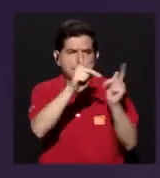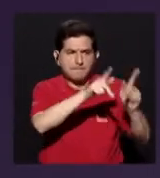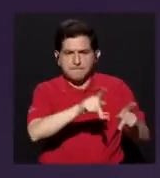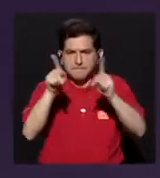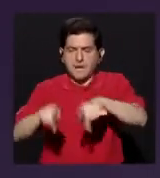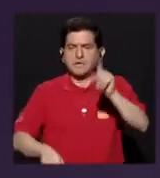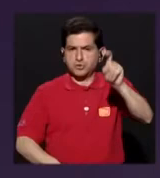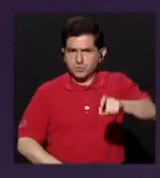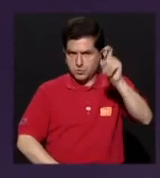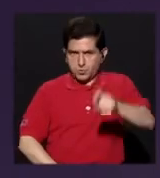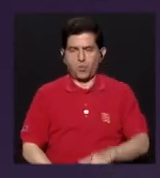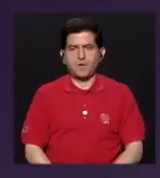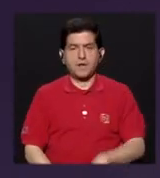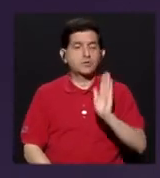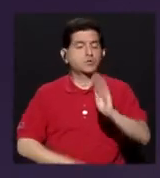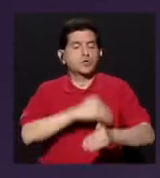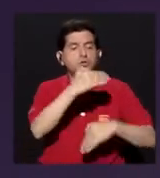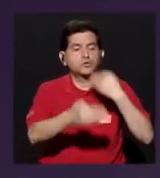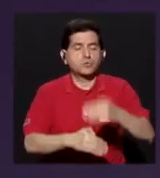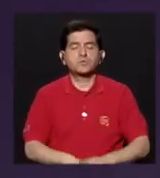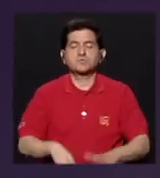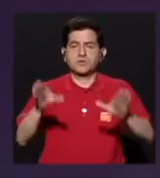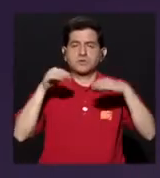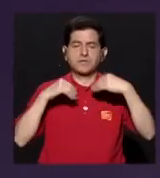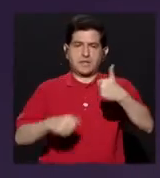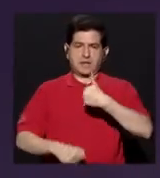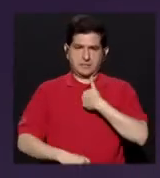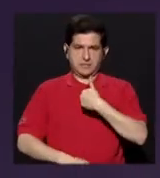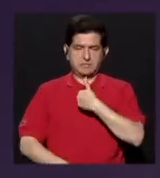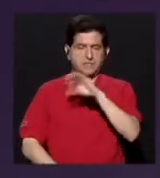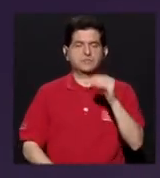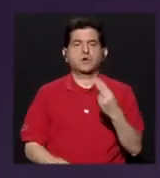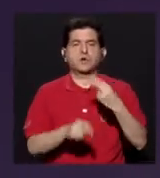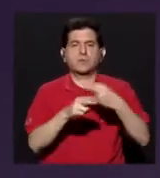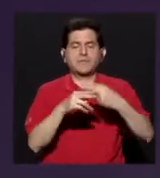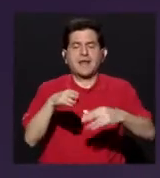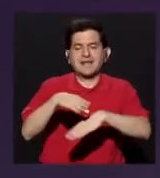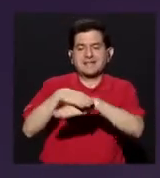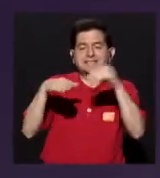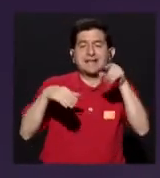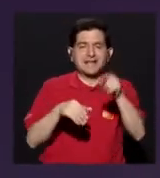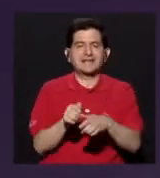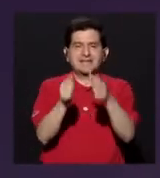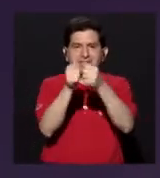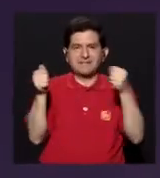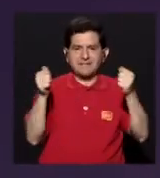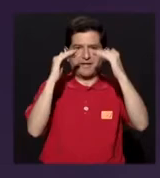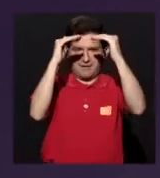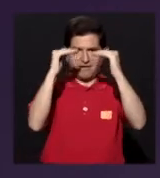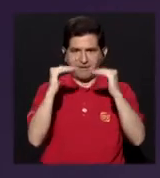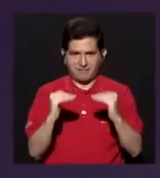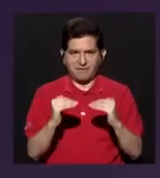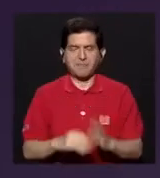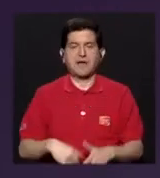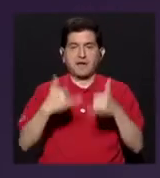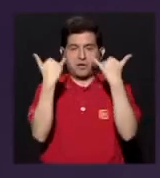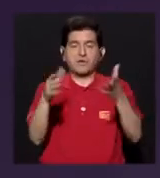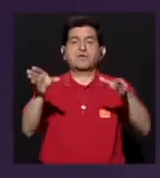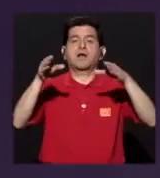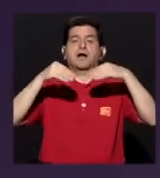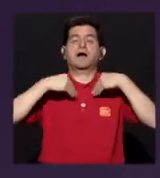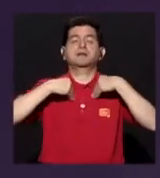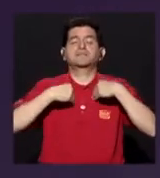personas necesitan en sus procesos de autoaceptación y lo que llamamos la salida del closet, es decir, cuando deciden asumir